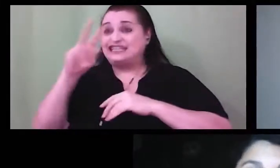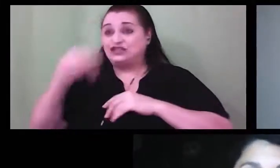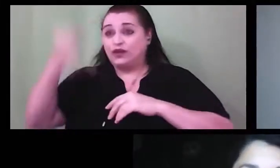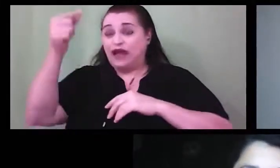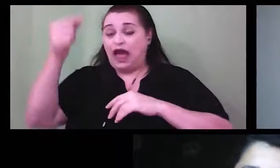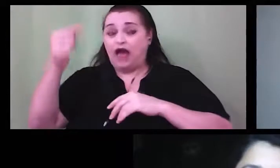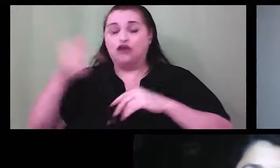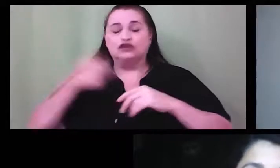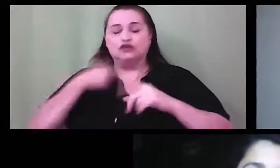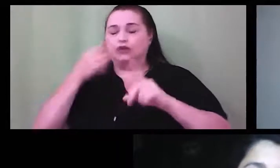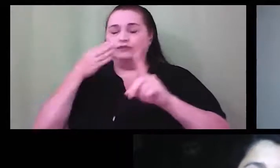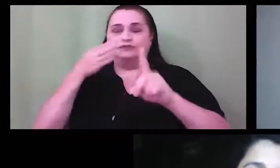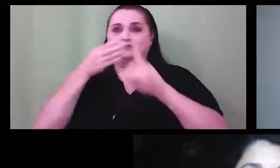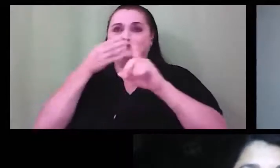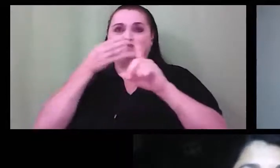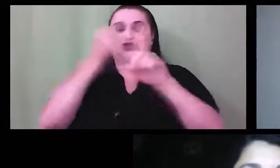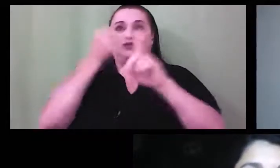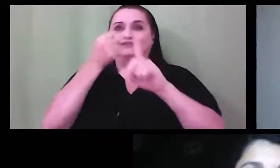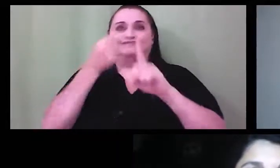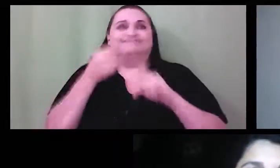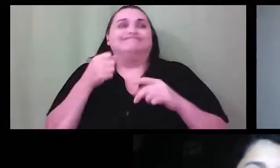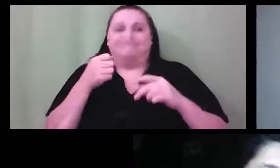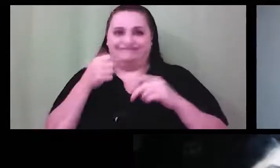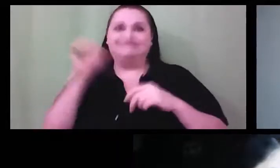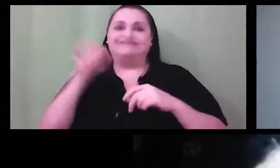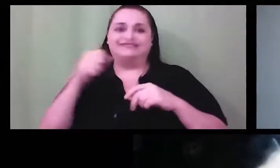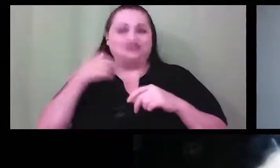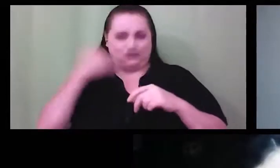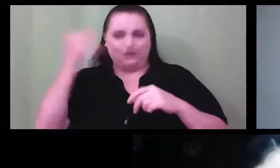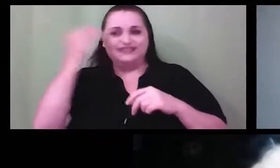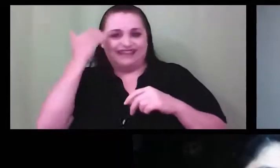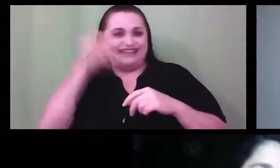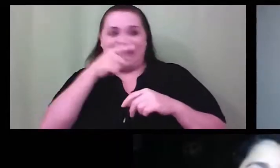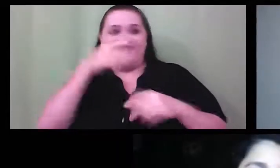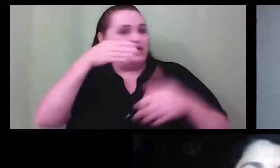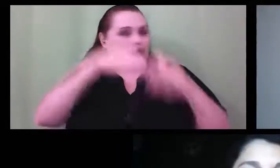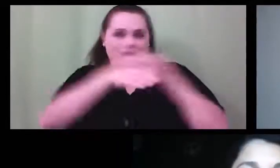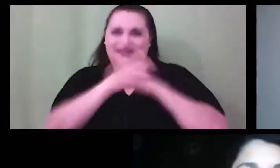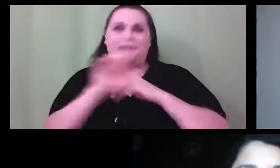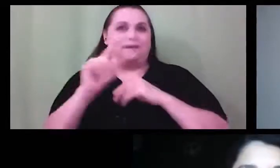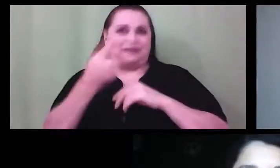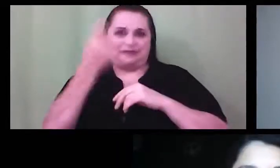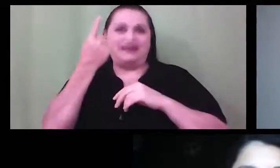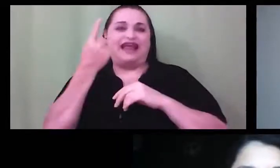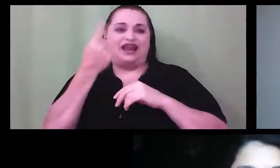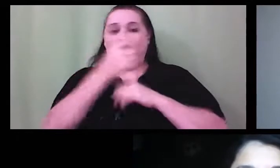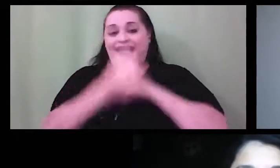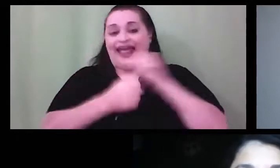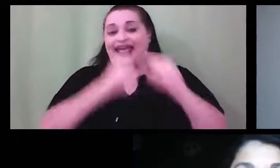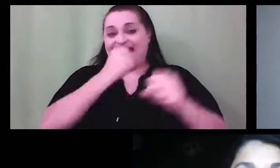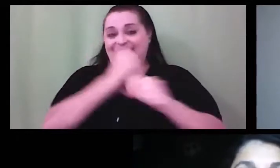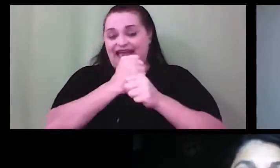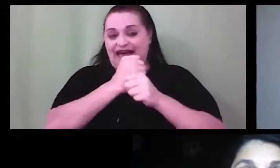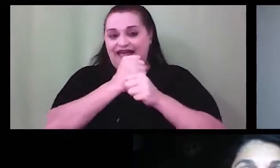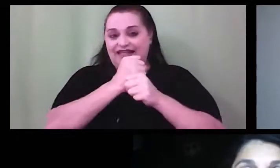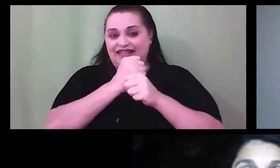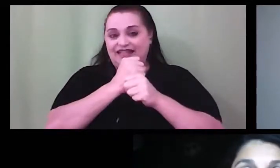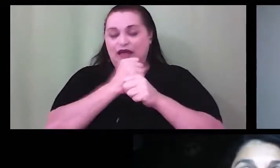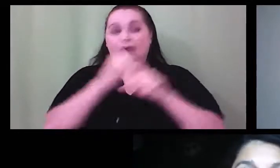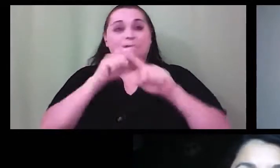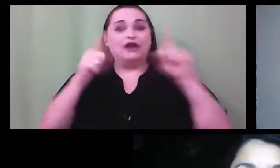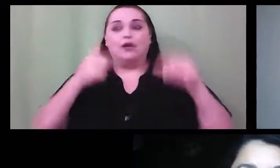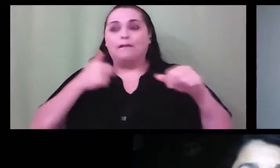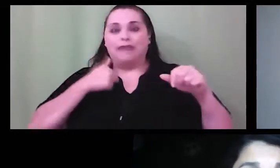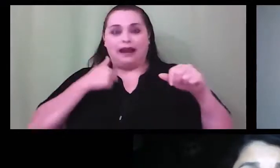fue como un shock, porque aunque yo sabía que no iba a entrar a primero, ¿verdad? Obviamente por su edad que tenía y todo, pero para mí